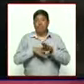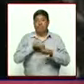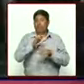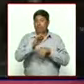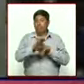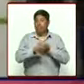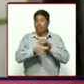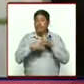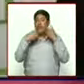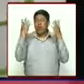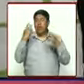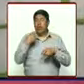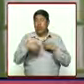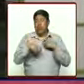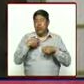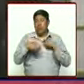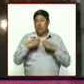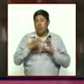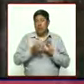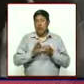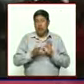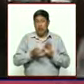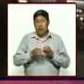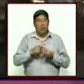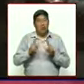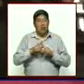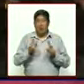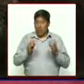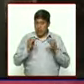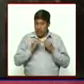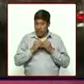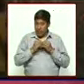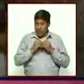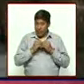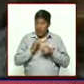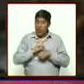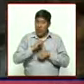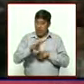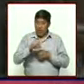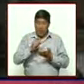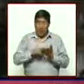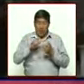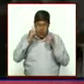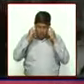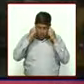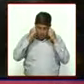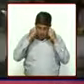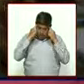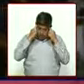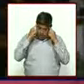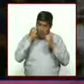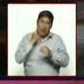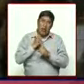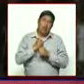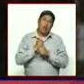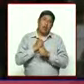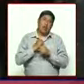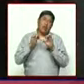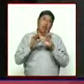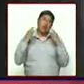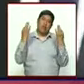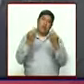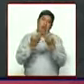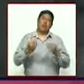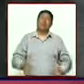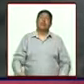evitar tantos problemas y tener más soluciones. Pero sobre todo, transmitir este pensamiento en el trabajo y en la familia.